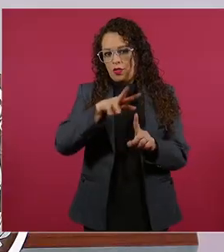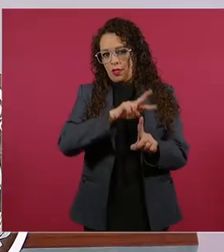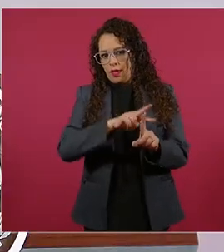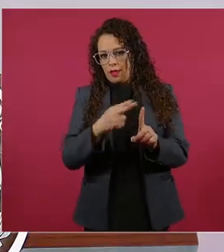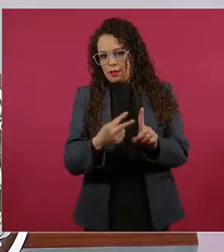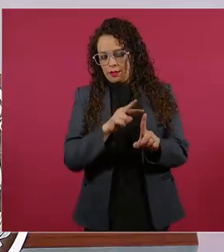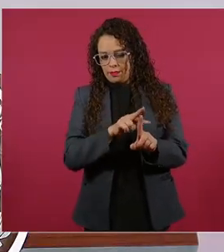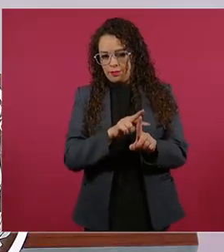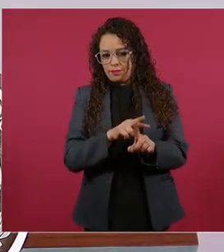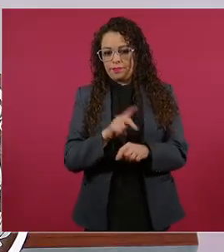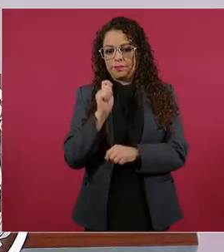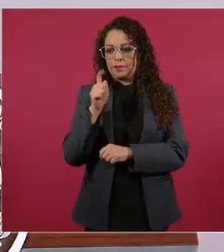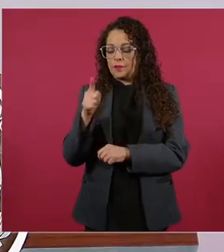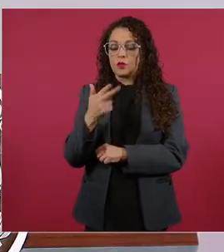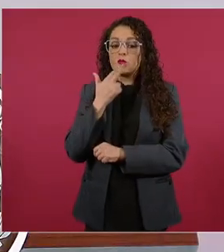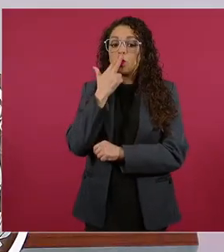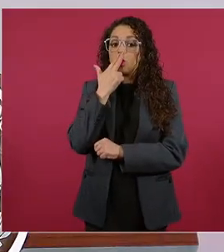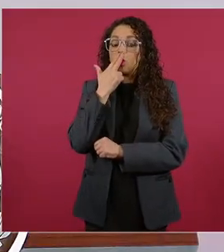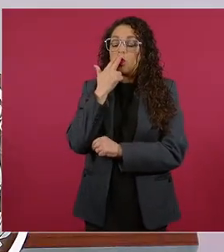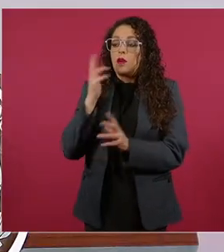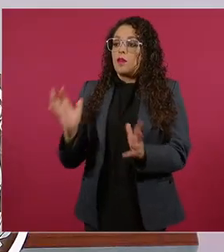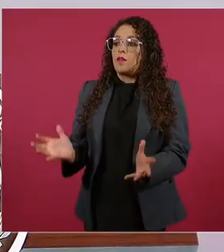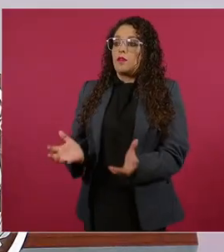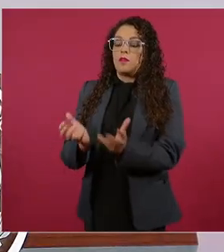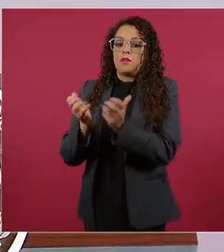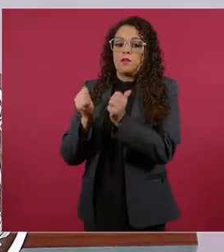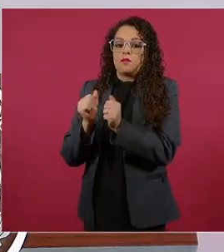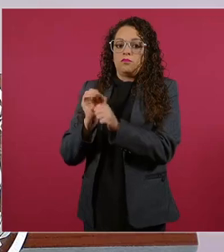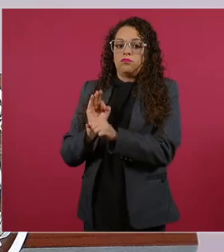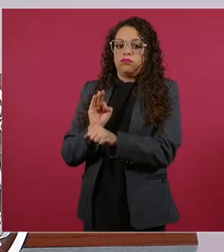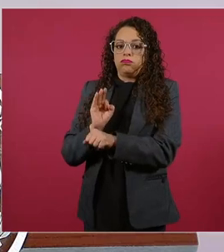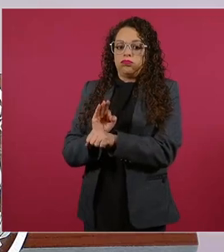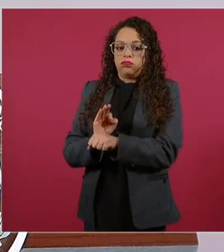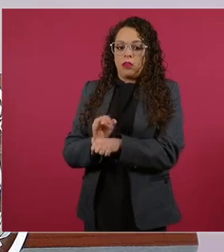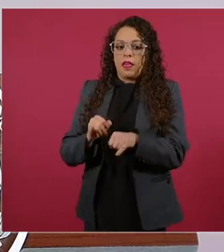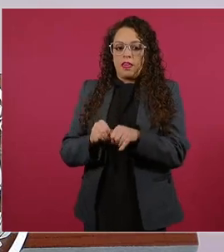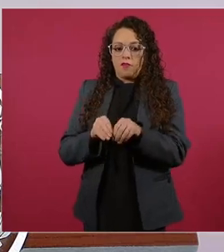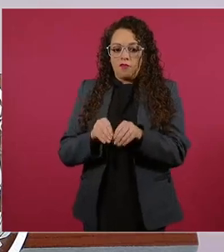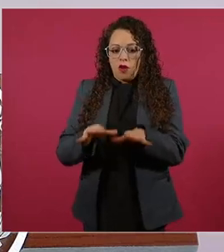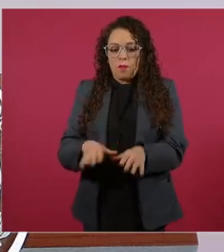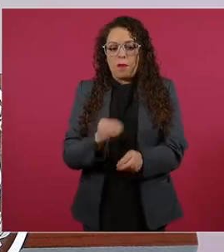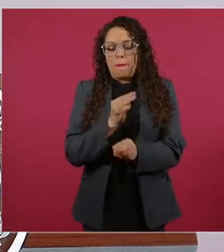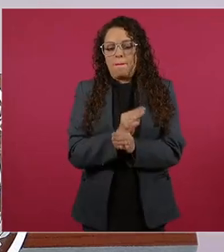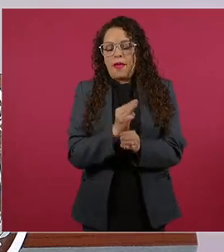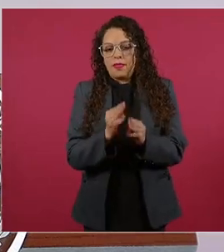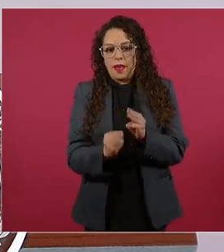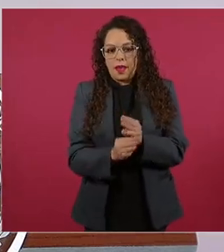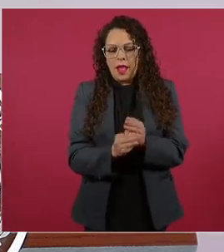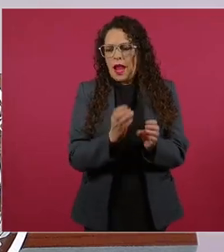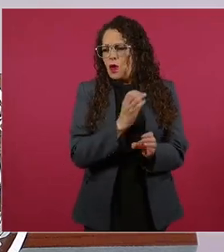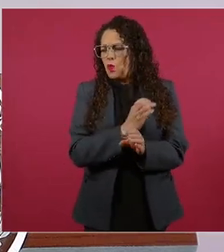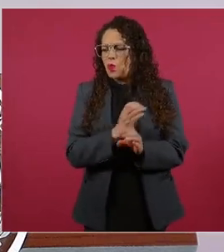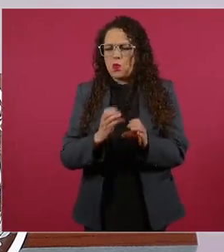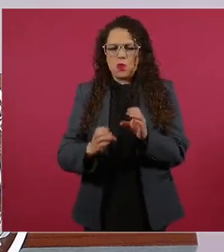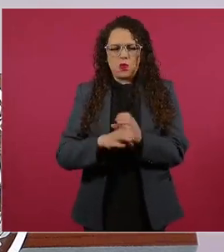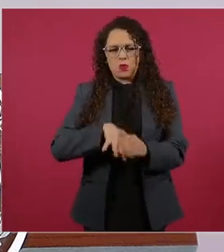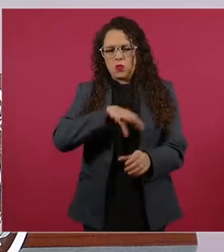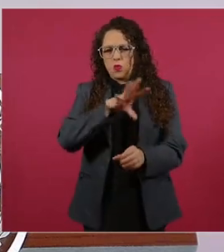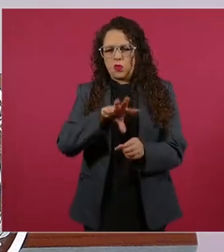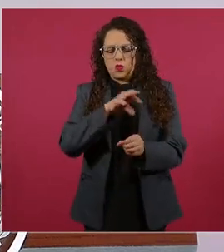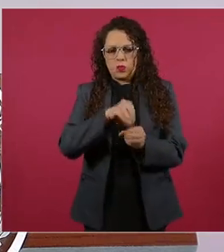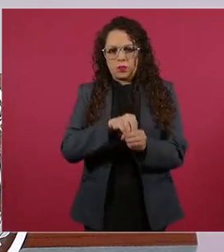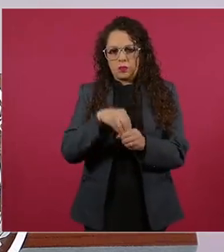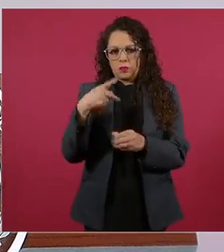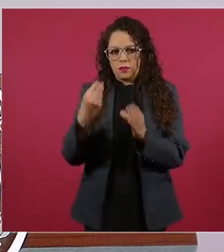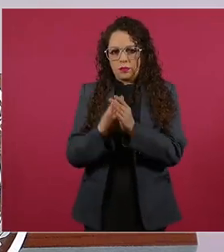del salvamento arqueológico, la recuperación de información y materiales arqueológicos que acompaña,